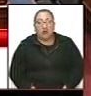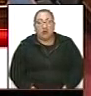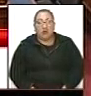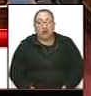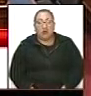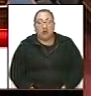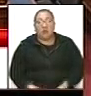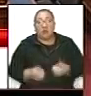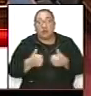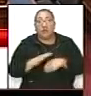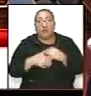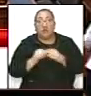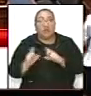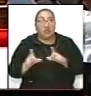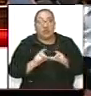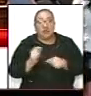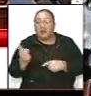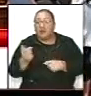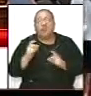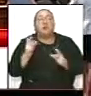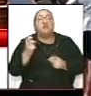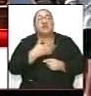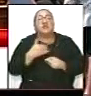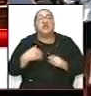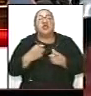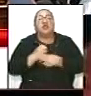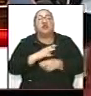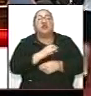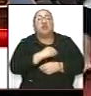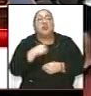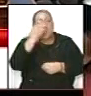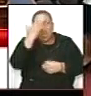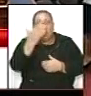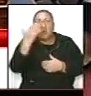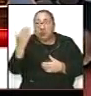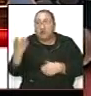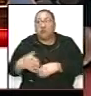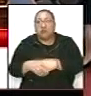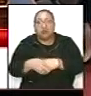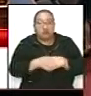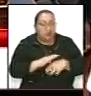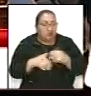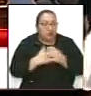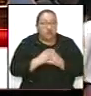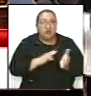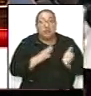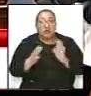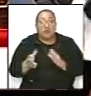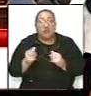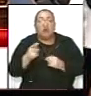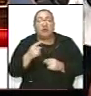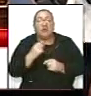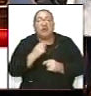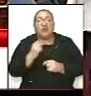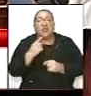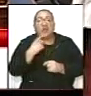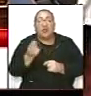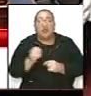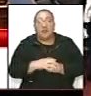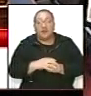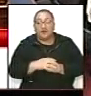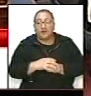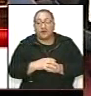Bien, todo va quedando listo entonces para dar inicio a esta exposición. Ya lo dijo el presidente del Congreso de la República del Perú, Daniel